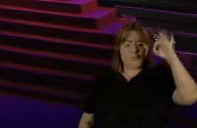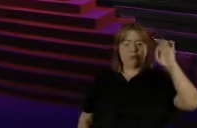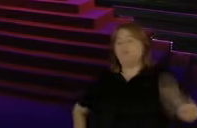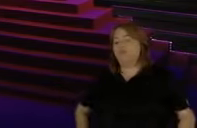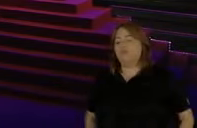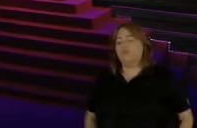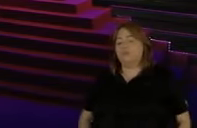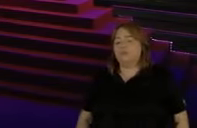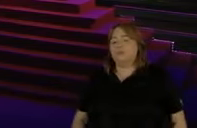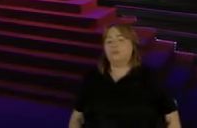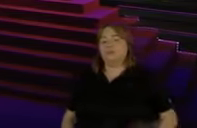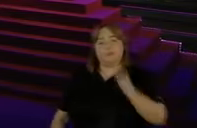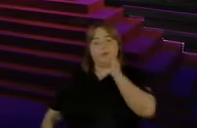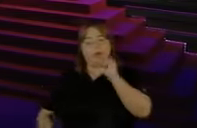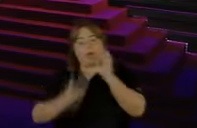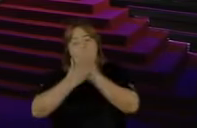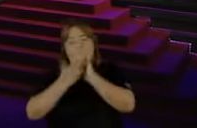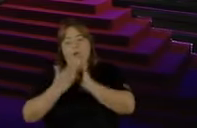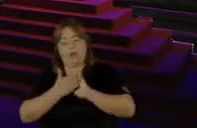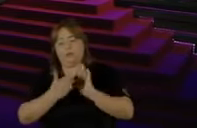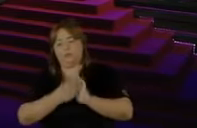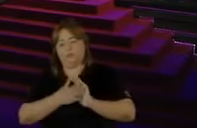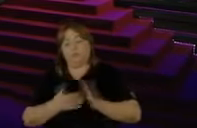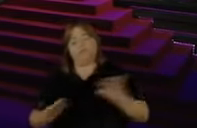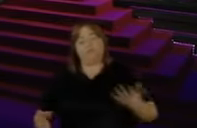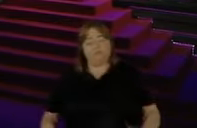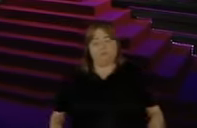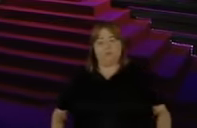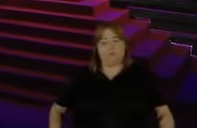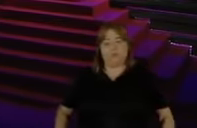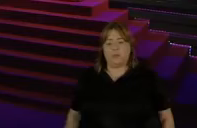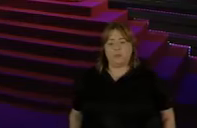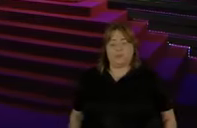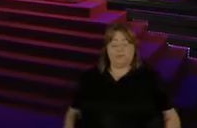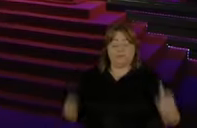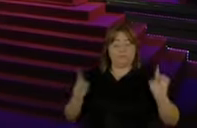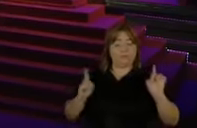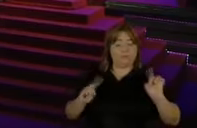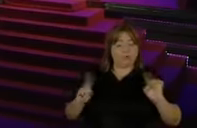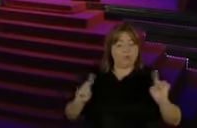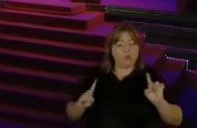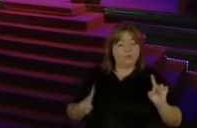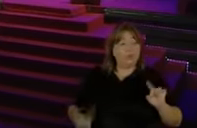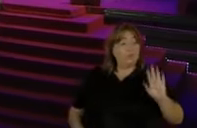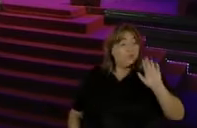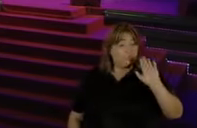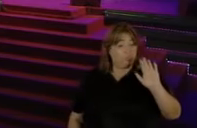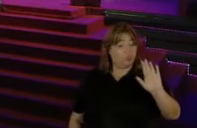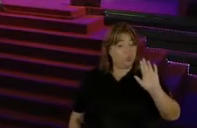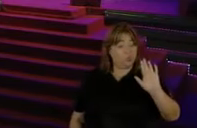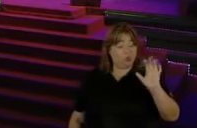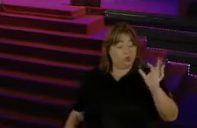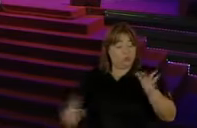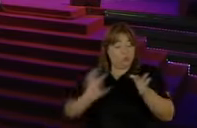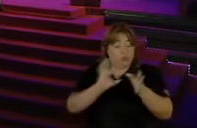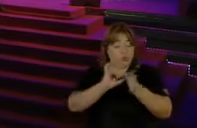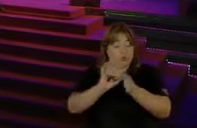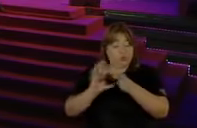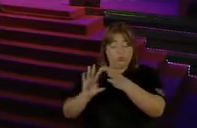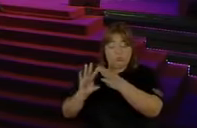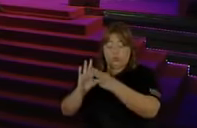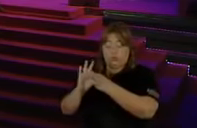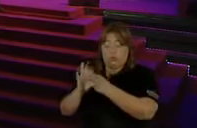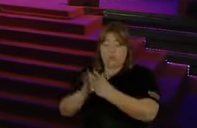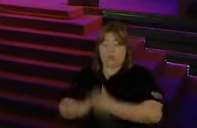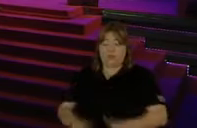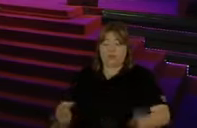Alaba, es que usted no puede subestimar de dónde usted es, a quién pertenece, los lazos que nos unen, la